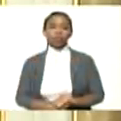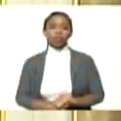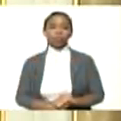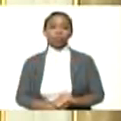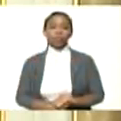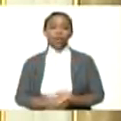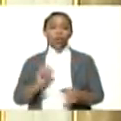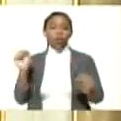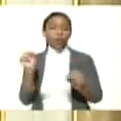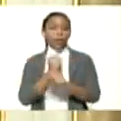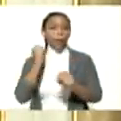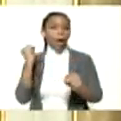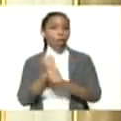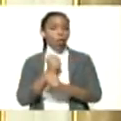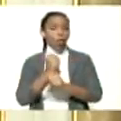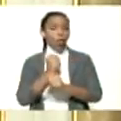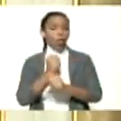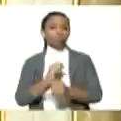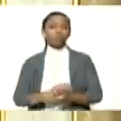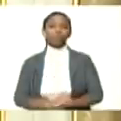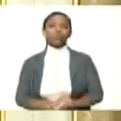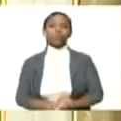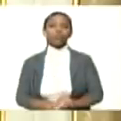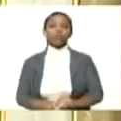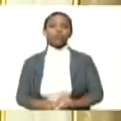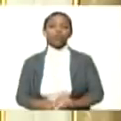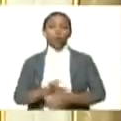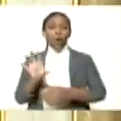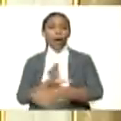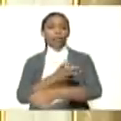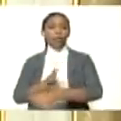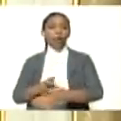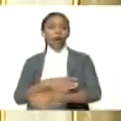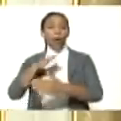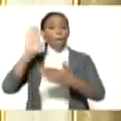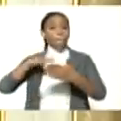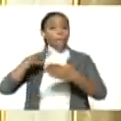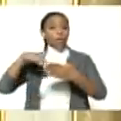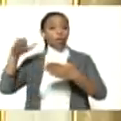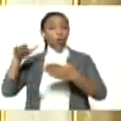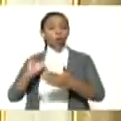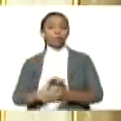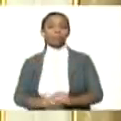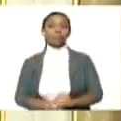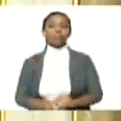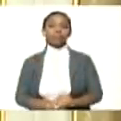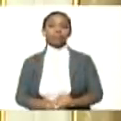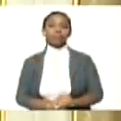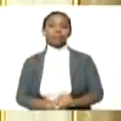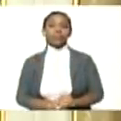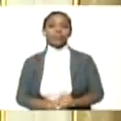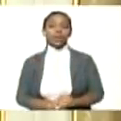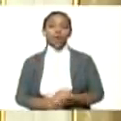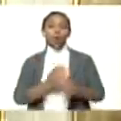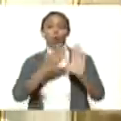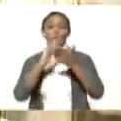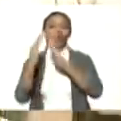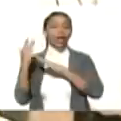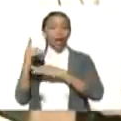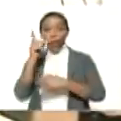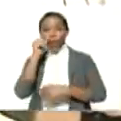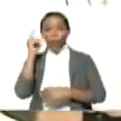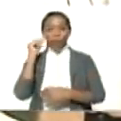con los trabajadores, con los cantores, con los pintores, con los comuneros y